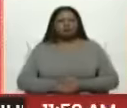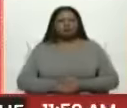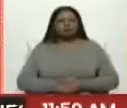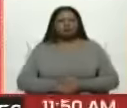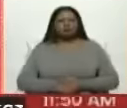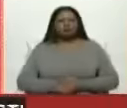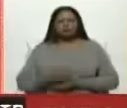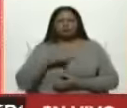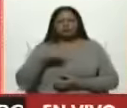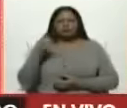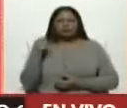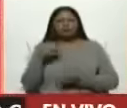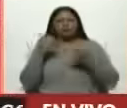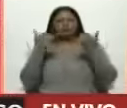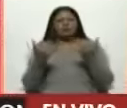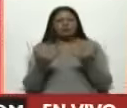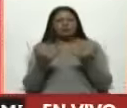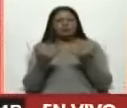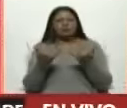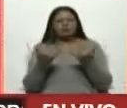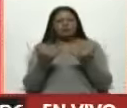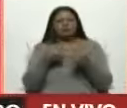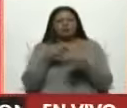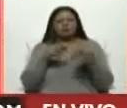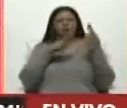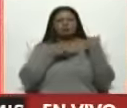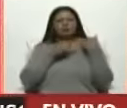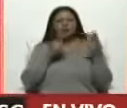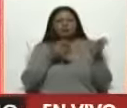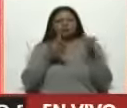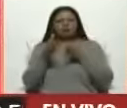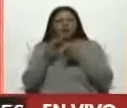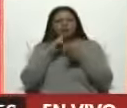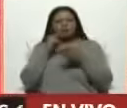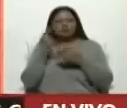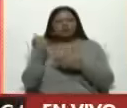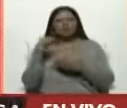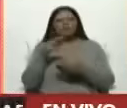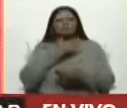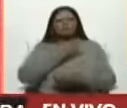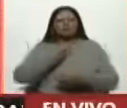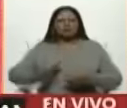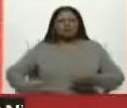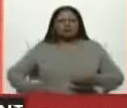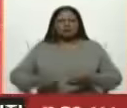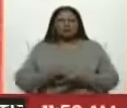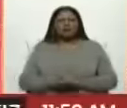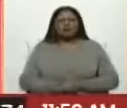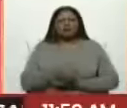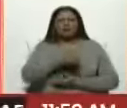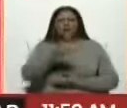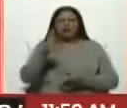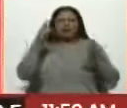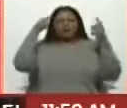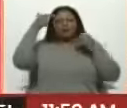Nosotros tenemos para una tarea adicional que nos dio el presidente. Cada jefe de